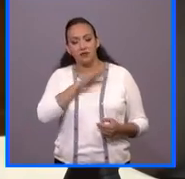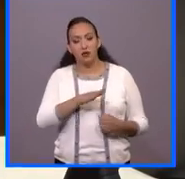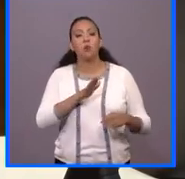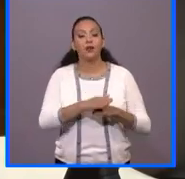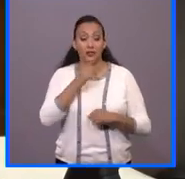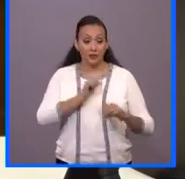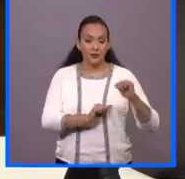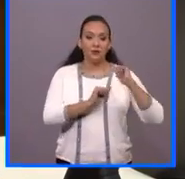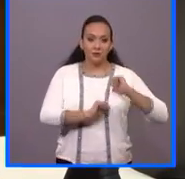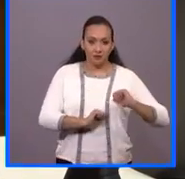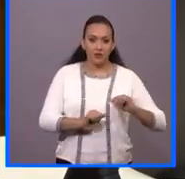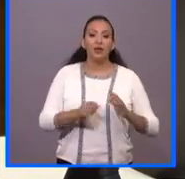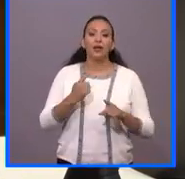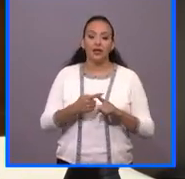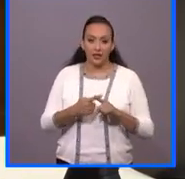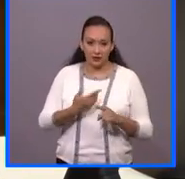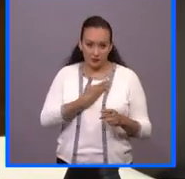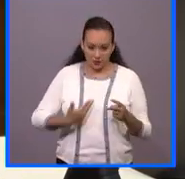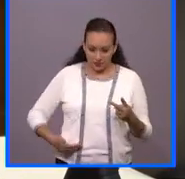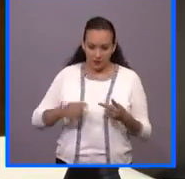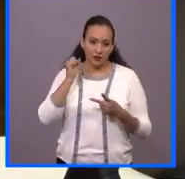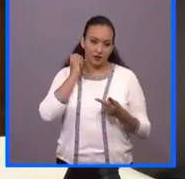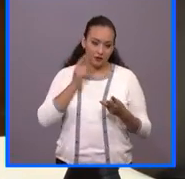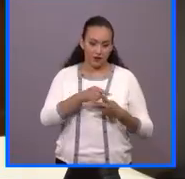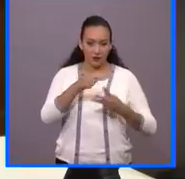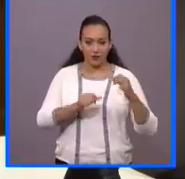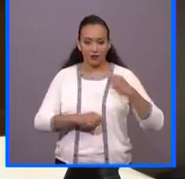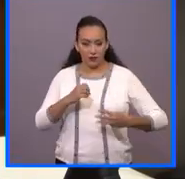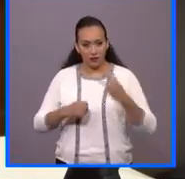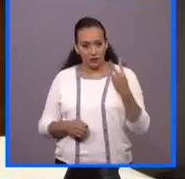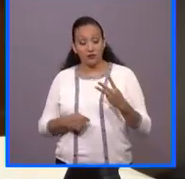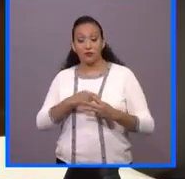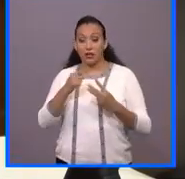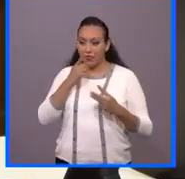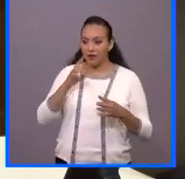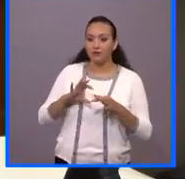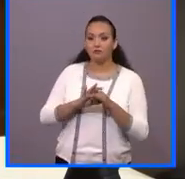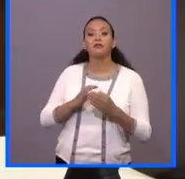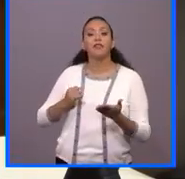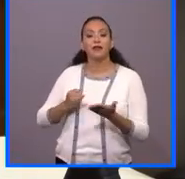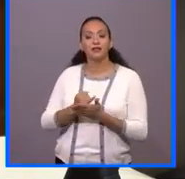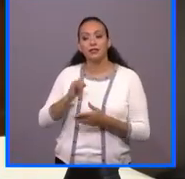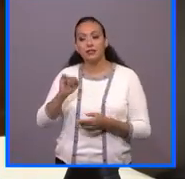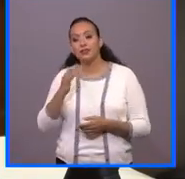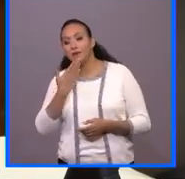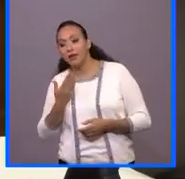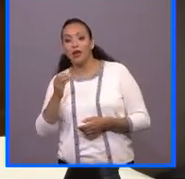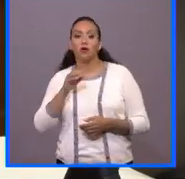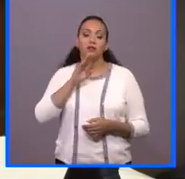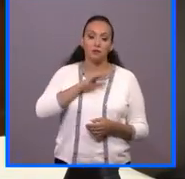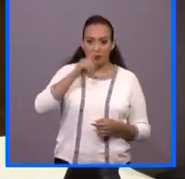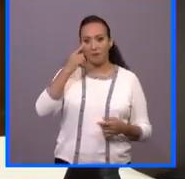las autoridades ejecutiva, legislativa y judicial las que decidamos qué está bien o no está bien